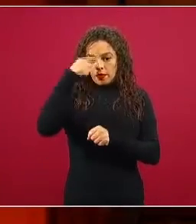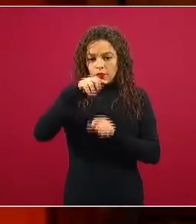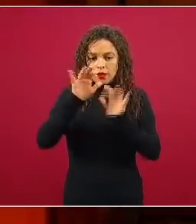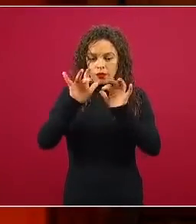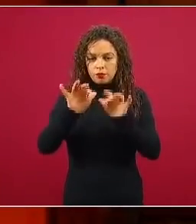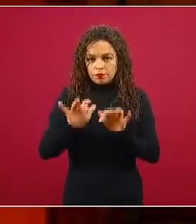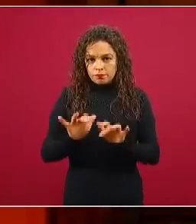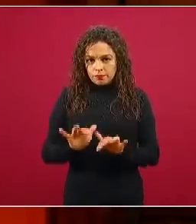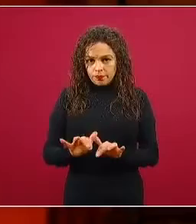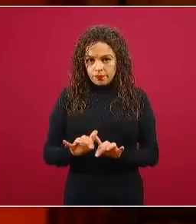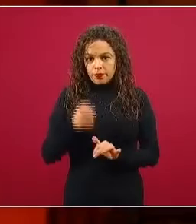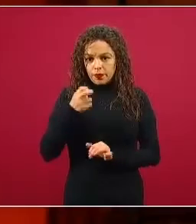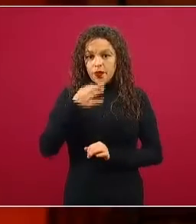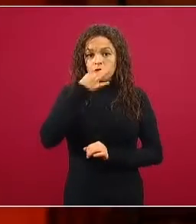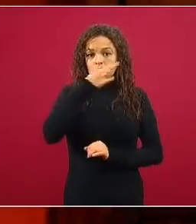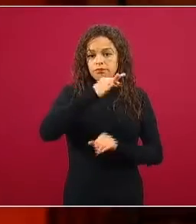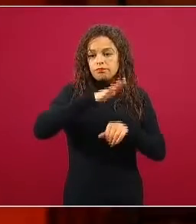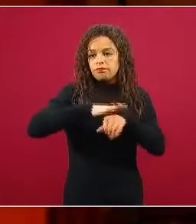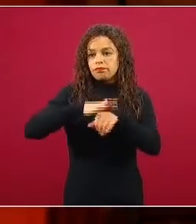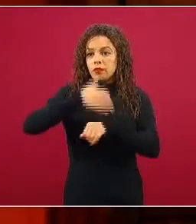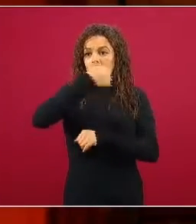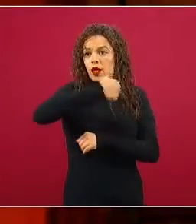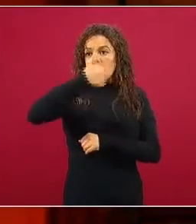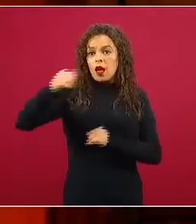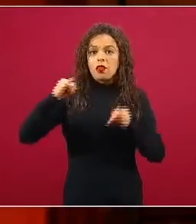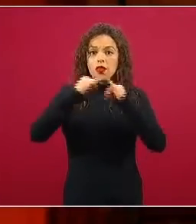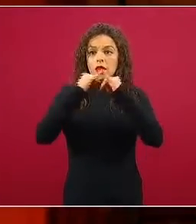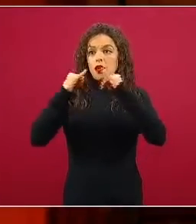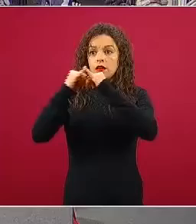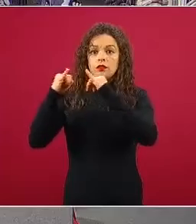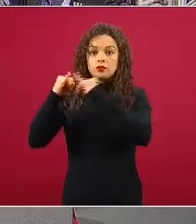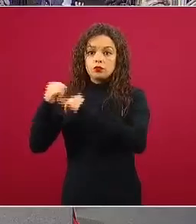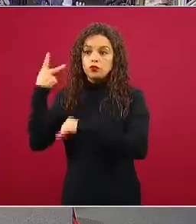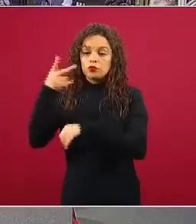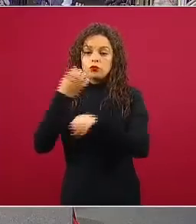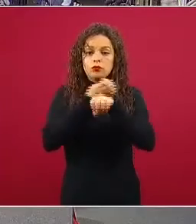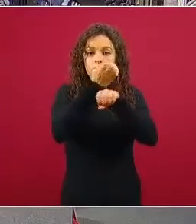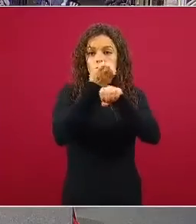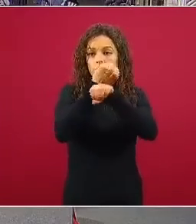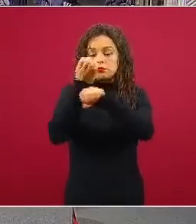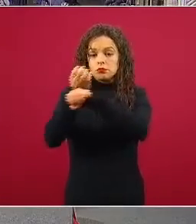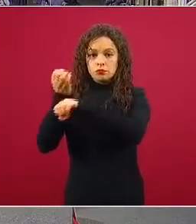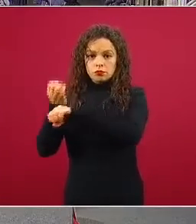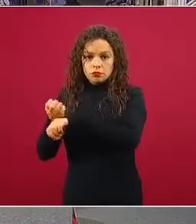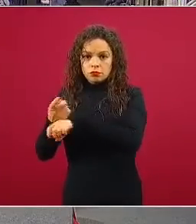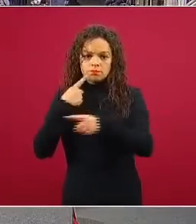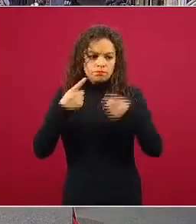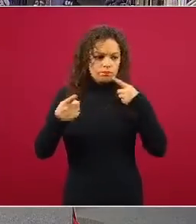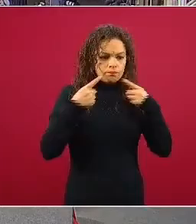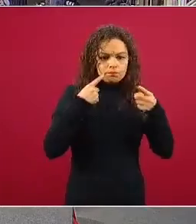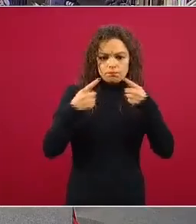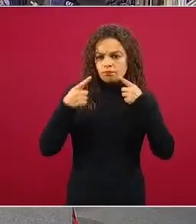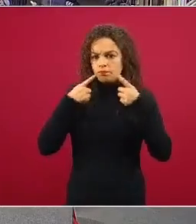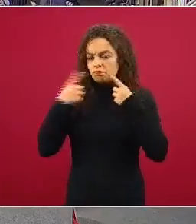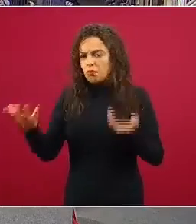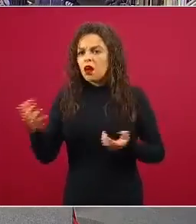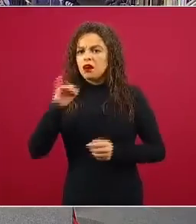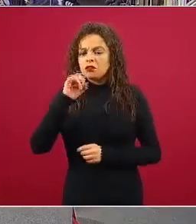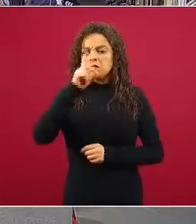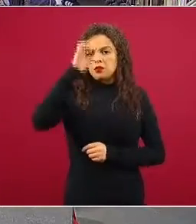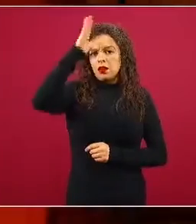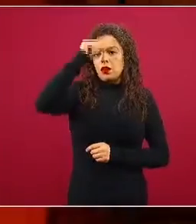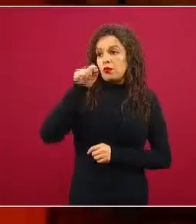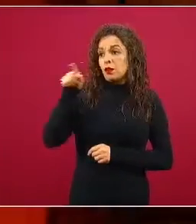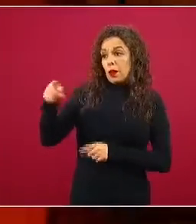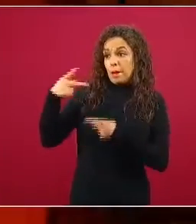que realiza cada una de las unidades. Cada una de las unidades en sus entidades federativas definieron un actor que es el que todos los días se